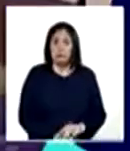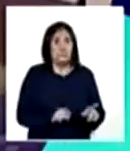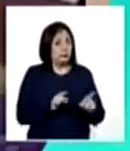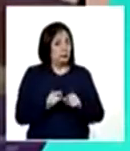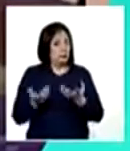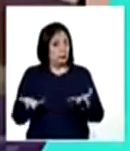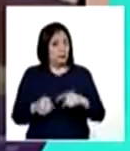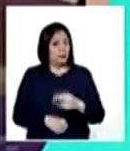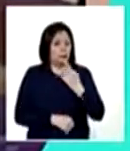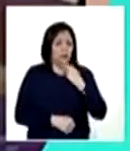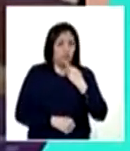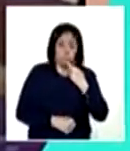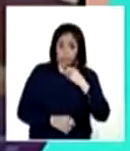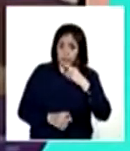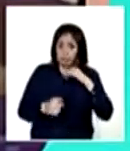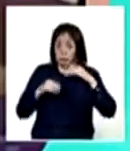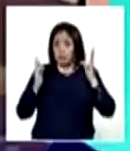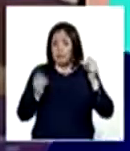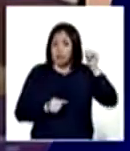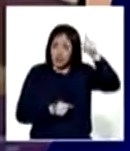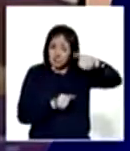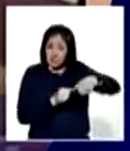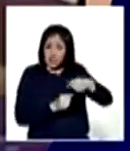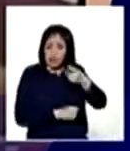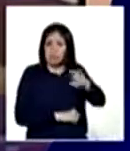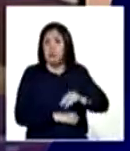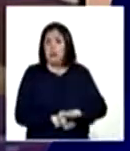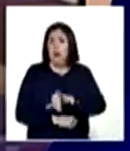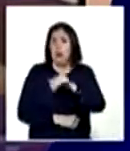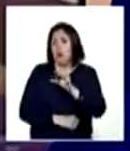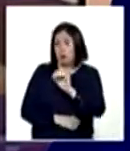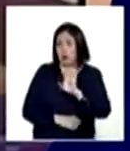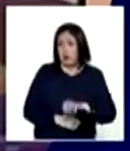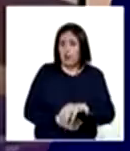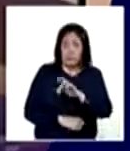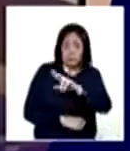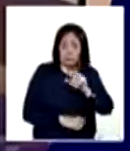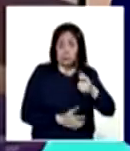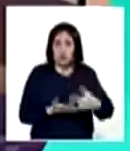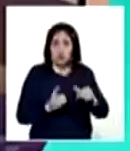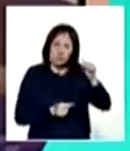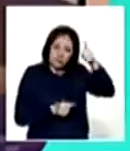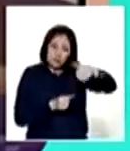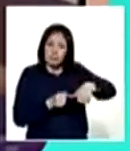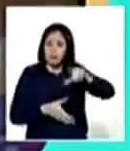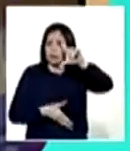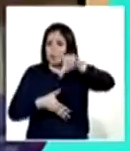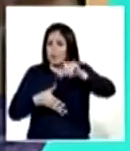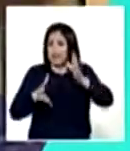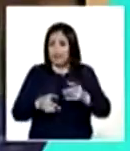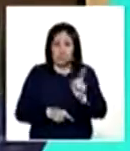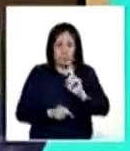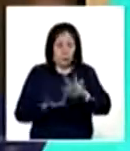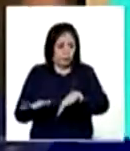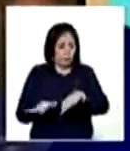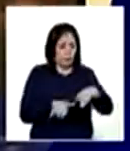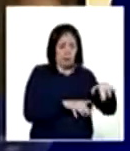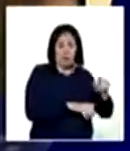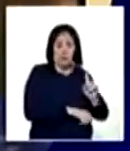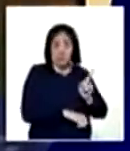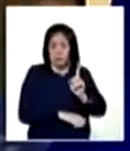en este feriado recordamos al gran Joe Arroyo. Arroyo en nuestras efemérides latinas. No se mueva.